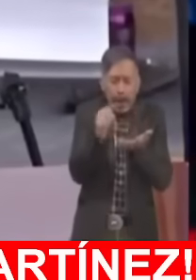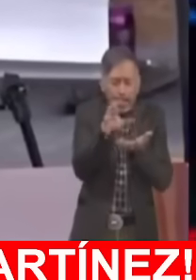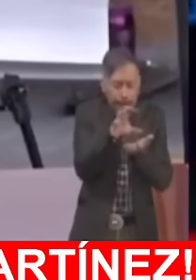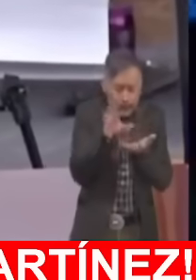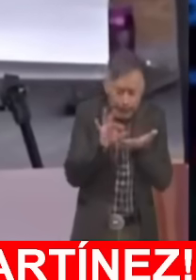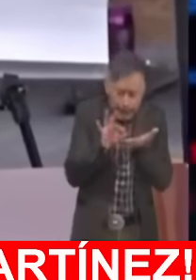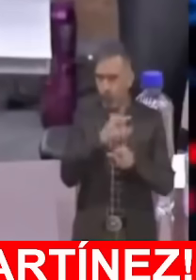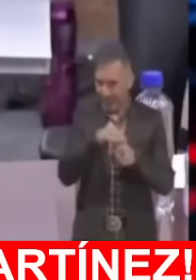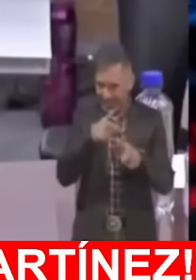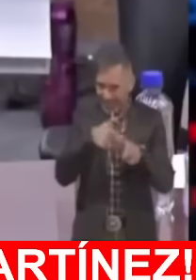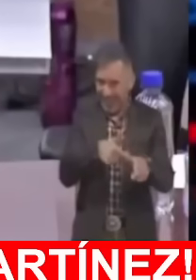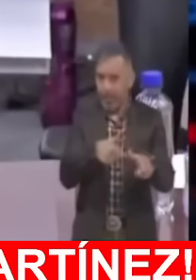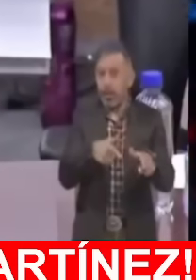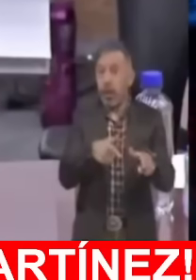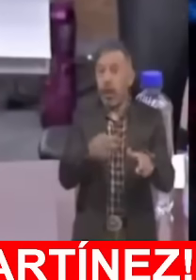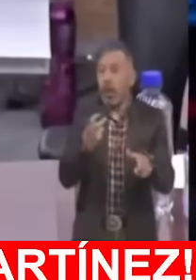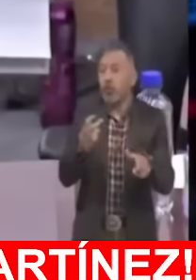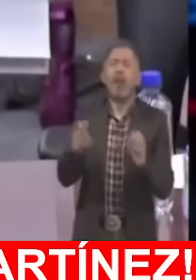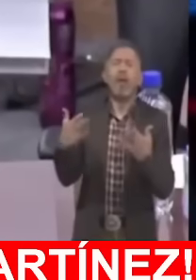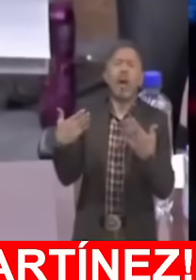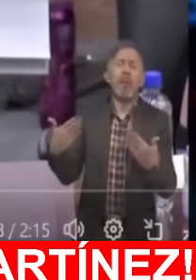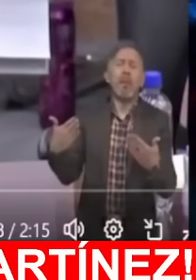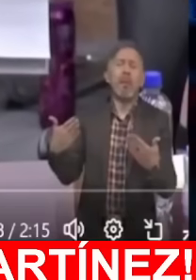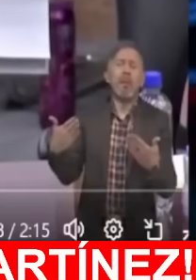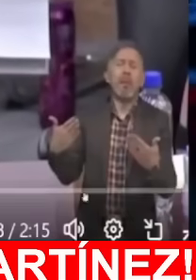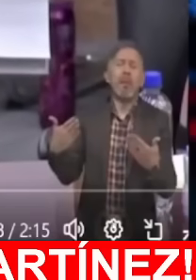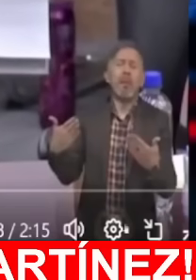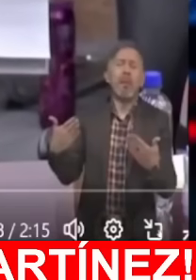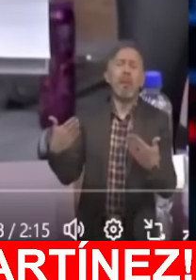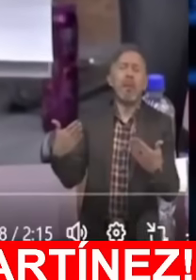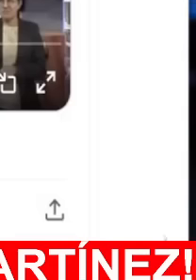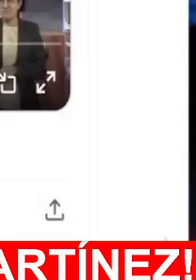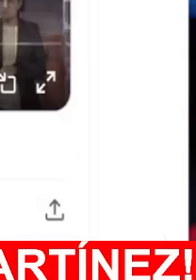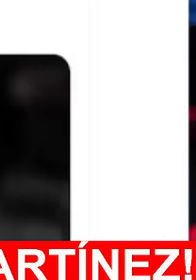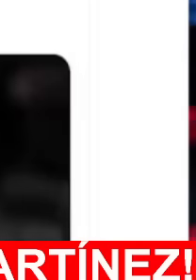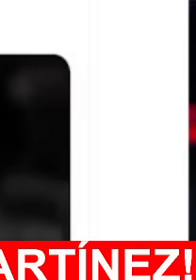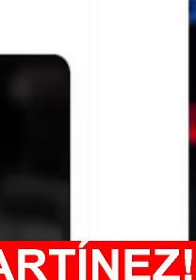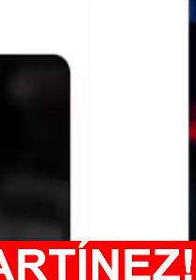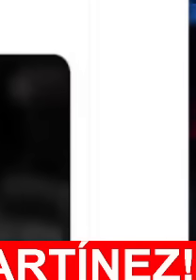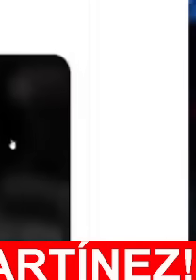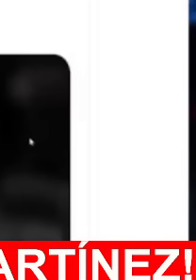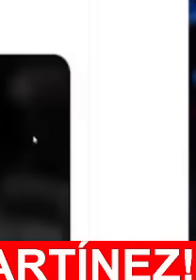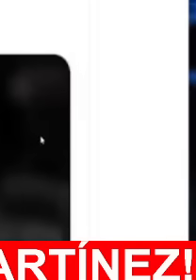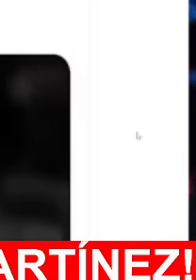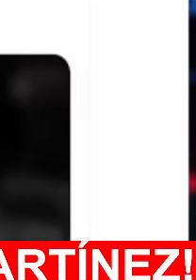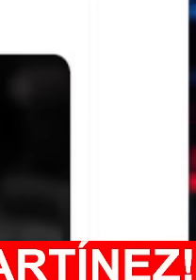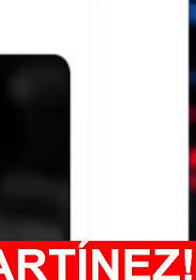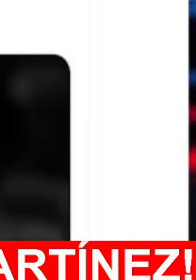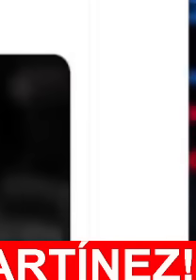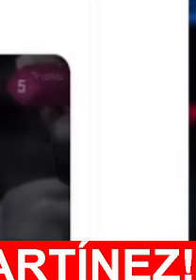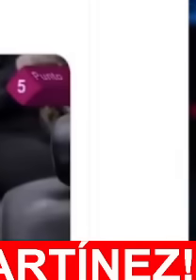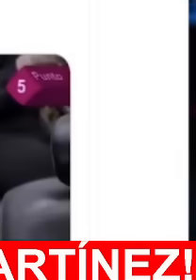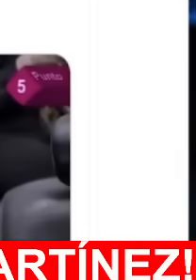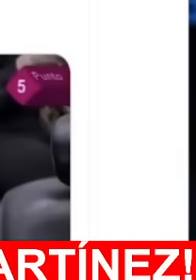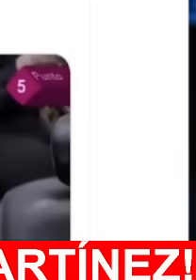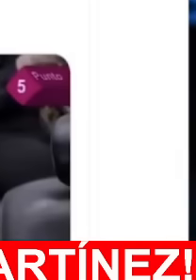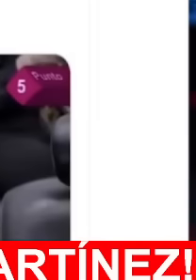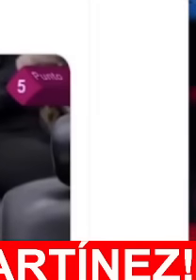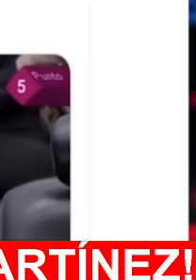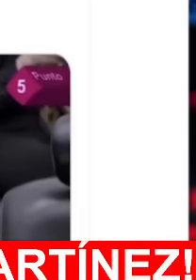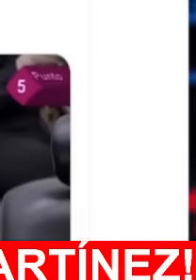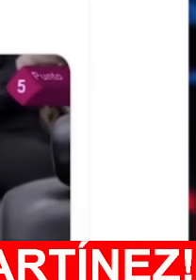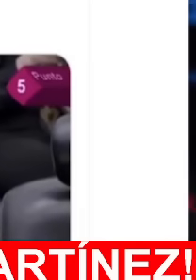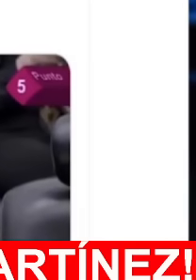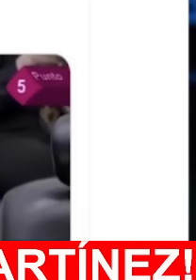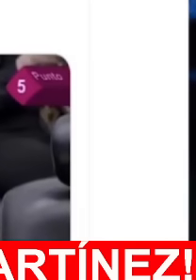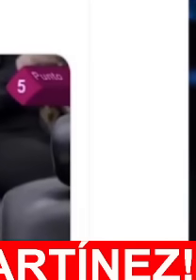nada y señoras y se muy combativo de perro no lo bajó bueno se armaron los